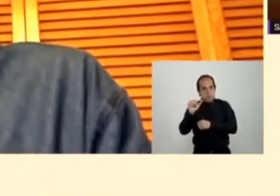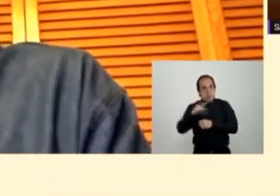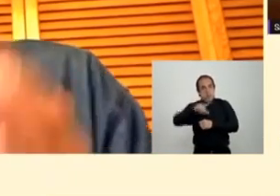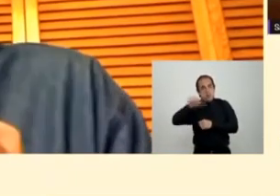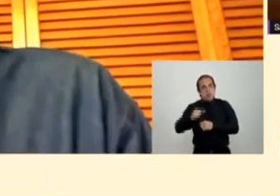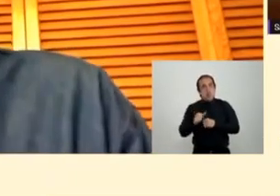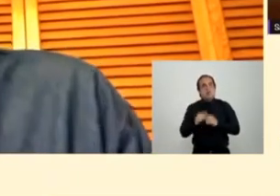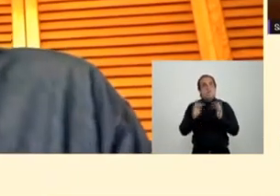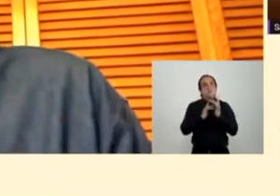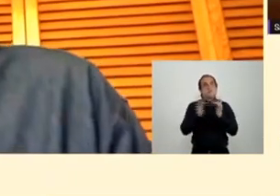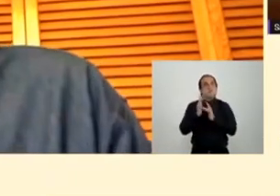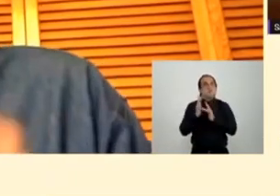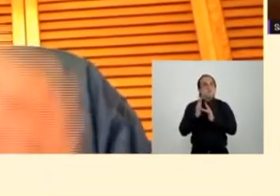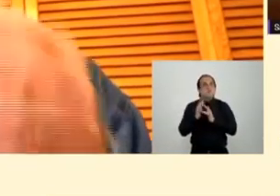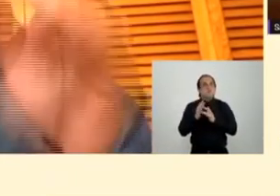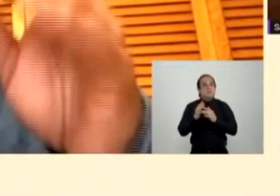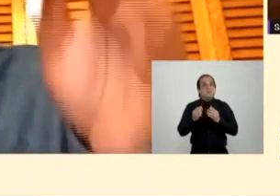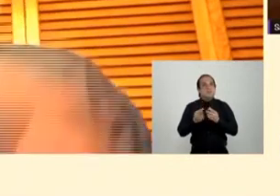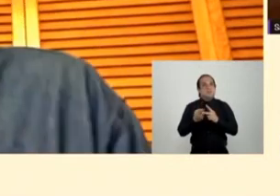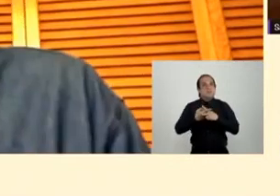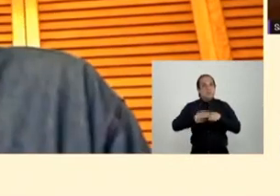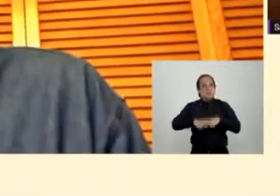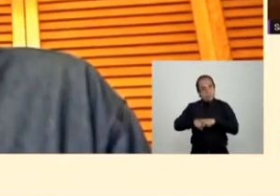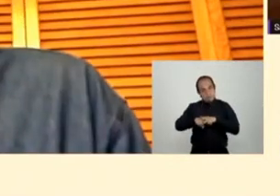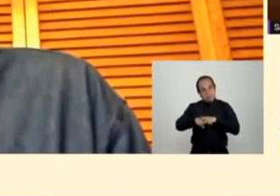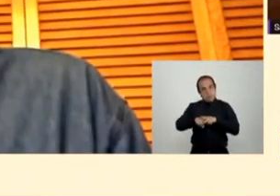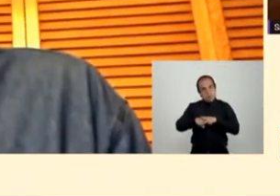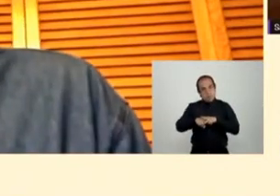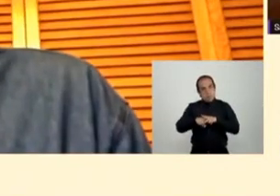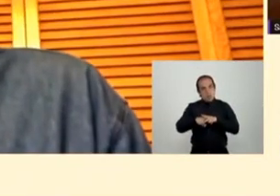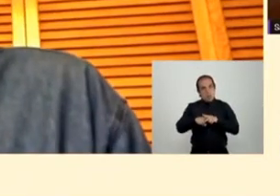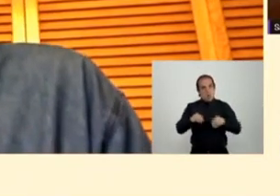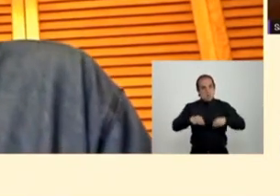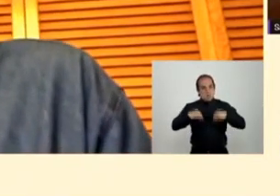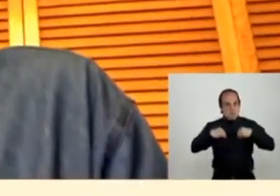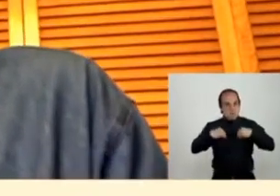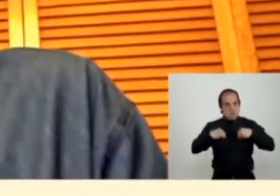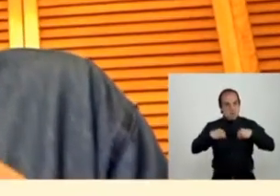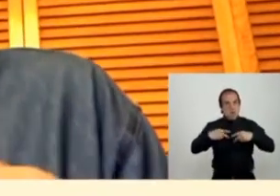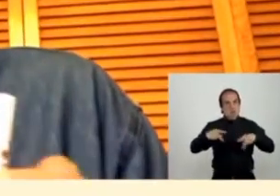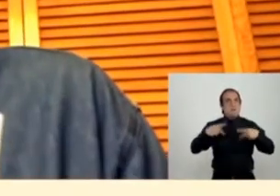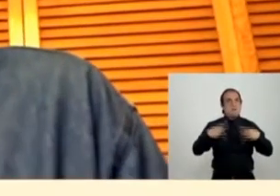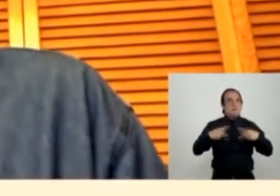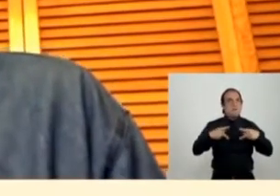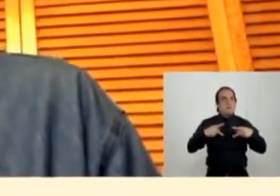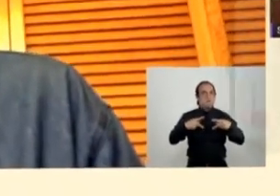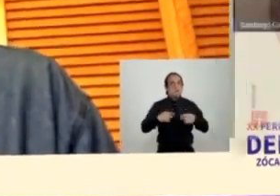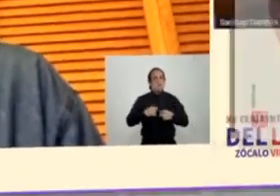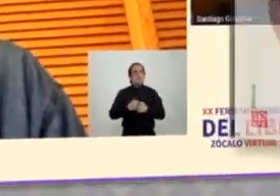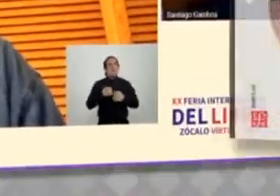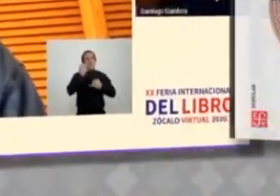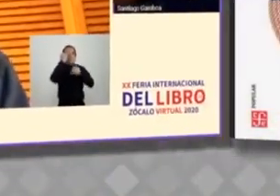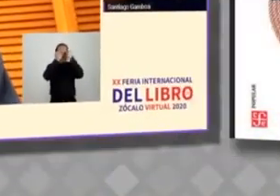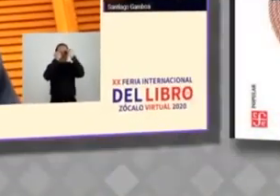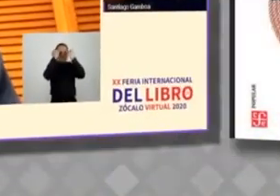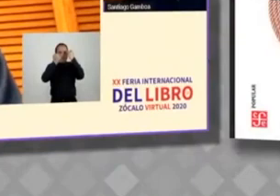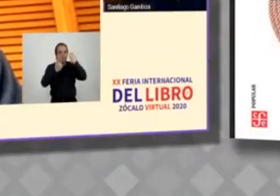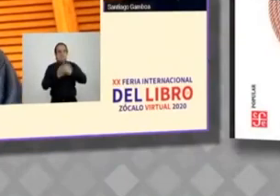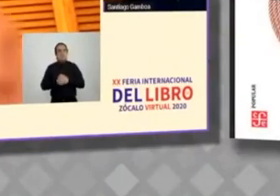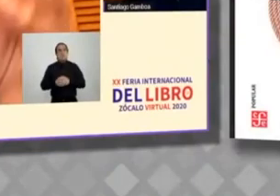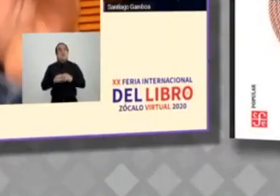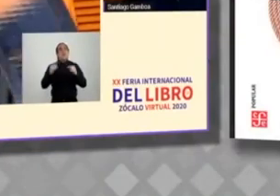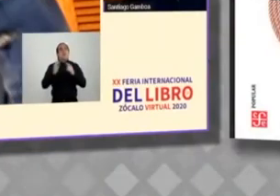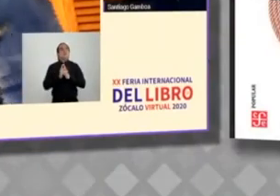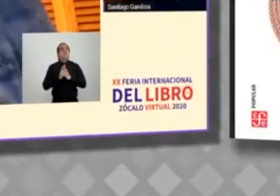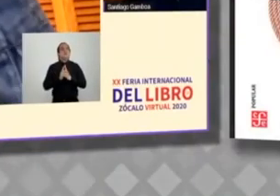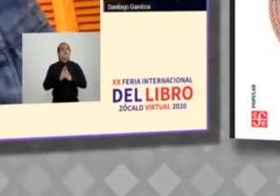Nazaret nace en medio de un vividor, vendedor de ilusiones y de religiones en la Grecia clásica, ¿no?